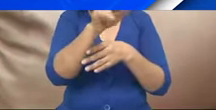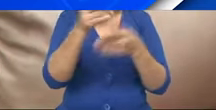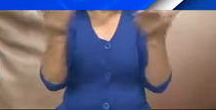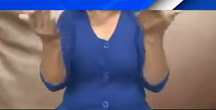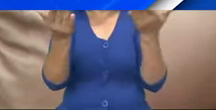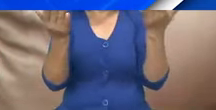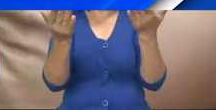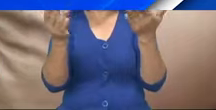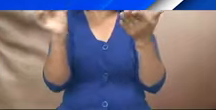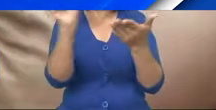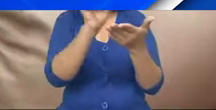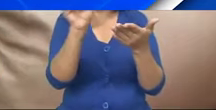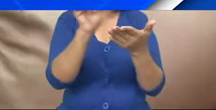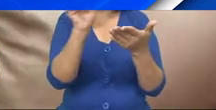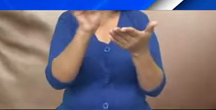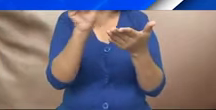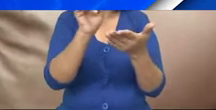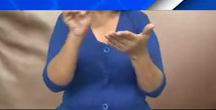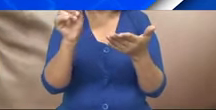Pero fíjese que no.